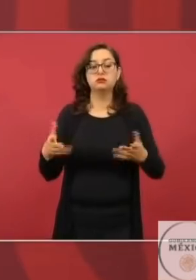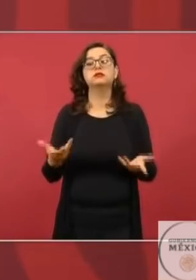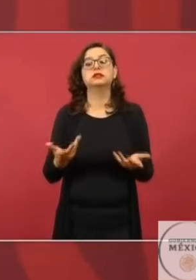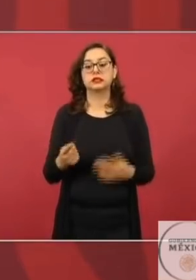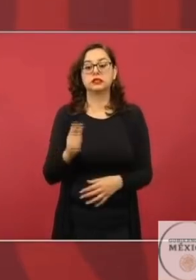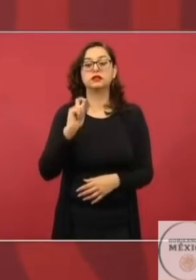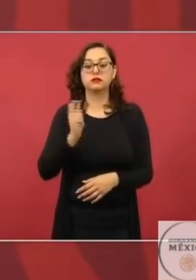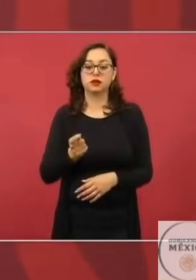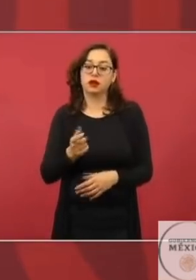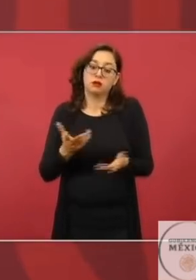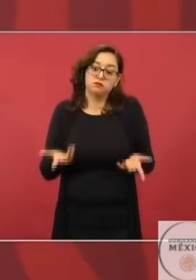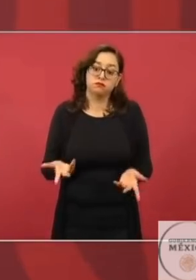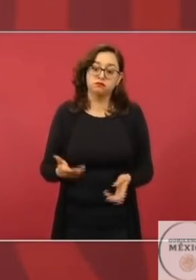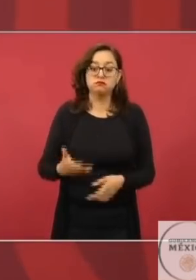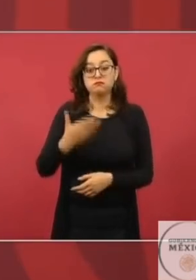debe realizarse.